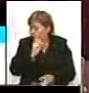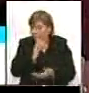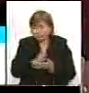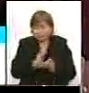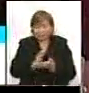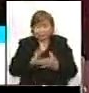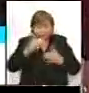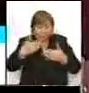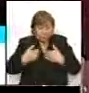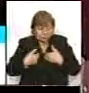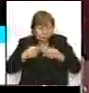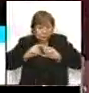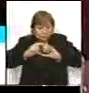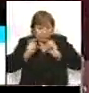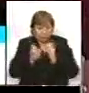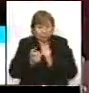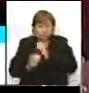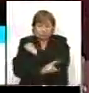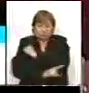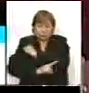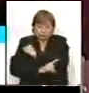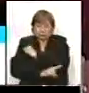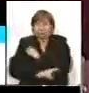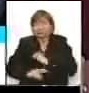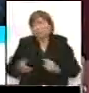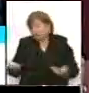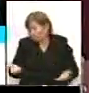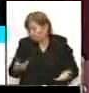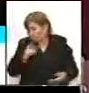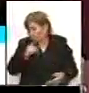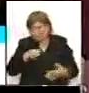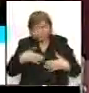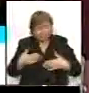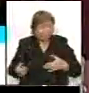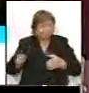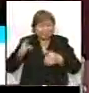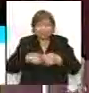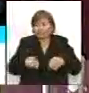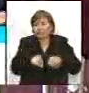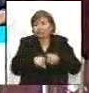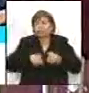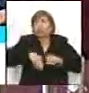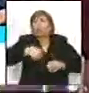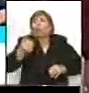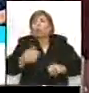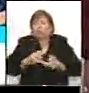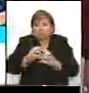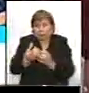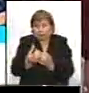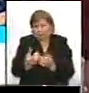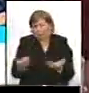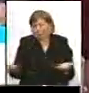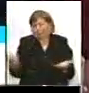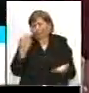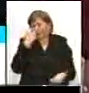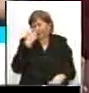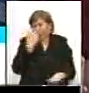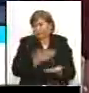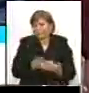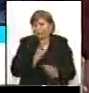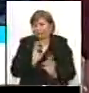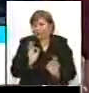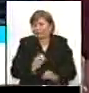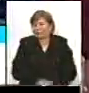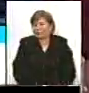tienes partido nacional y tienes que tener representatividad a nivel nacional, tú no podrías postular al mismo tiempo en otra organización. Es lo que hemos visto. Nada más,